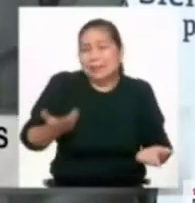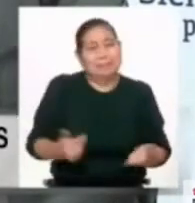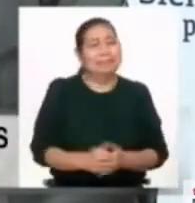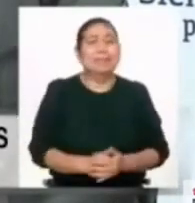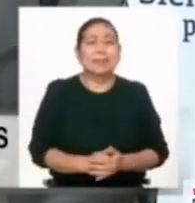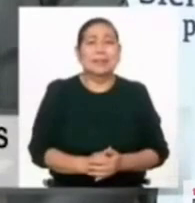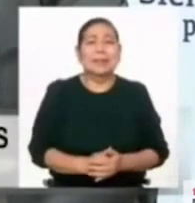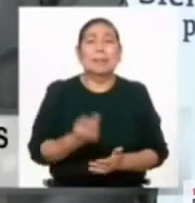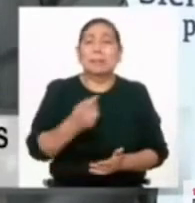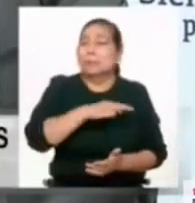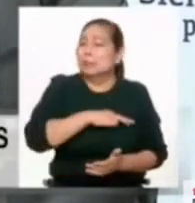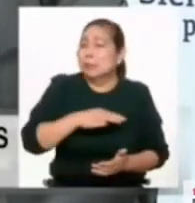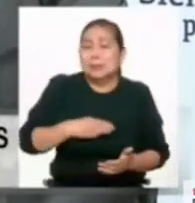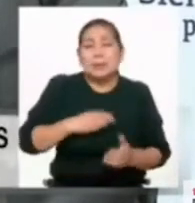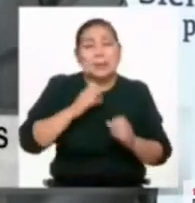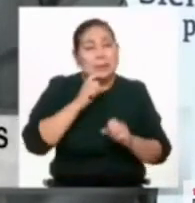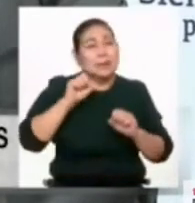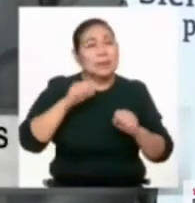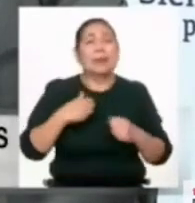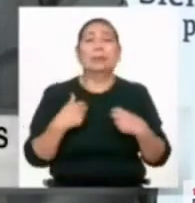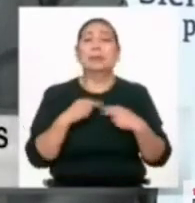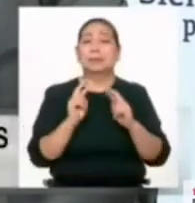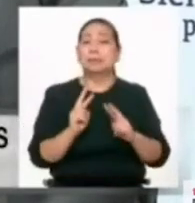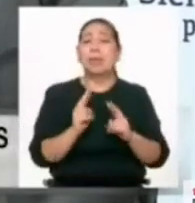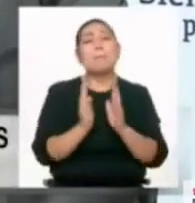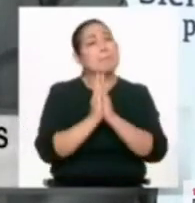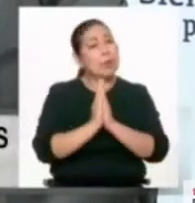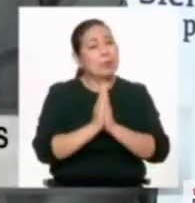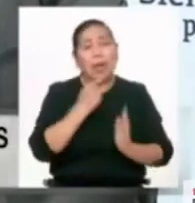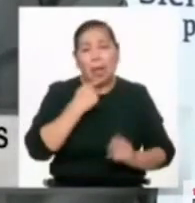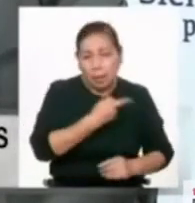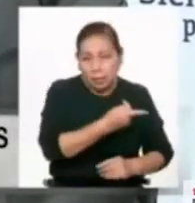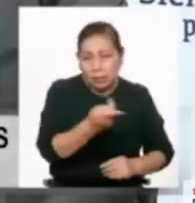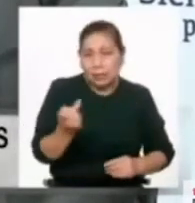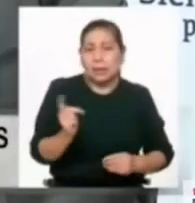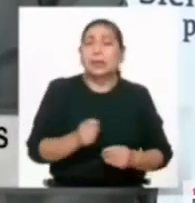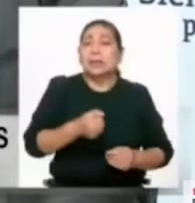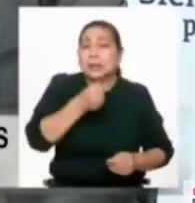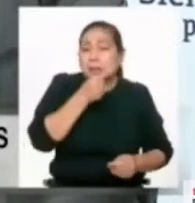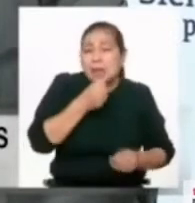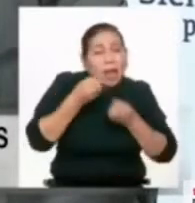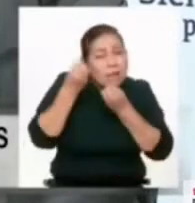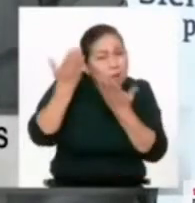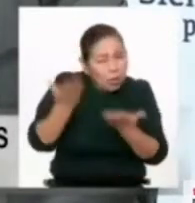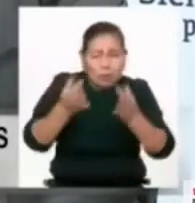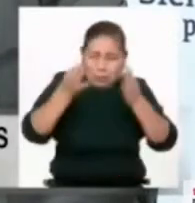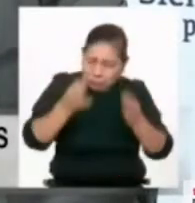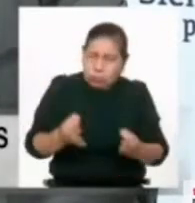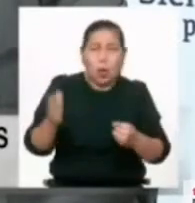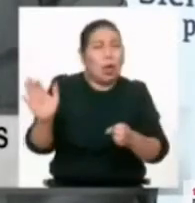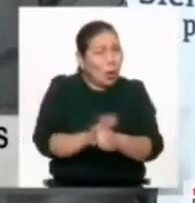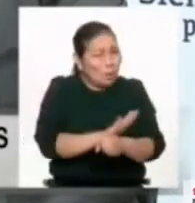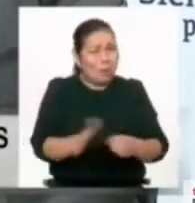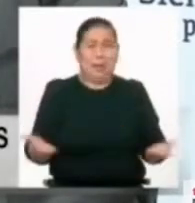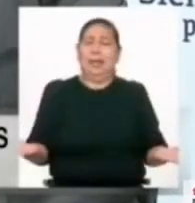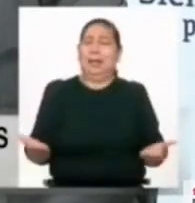señor Premier. Y lo que sí debo, por favor, pedirle a la prensa que informe de manera